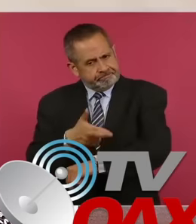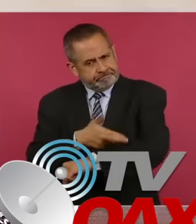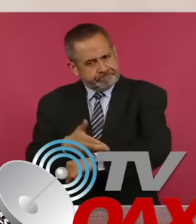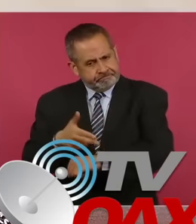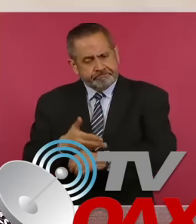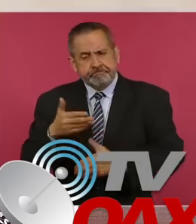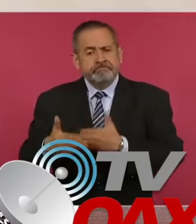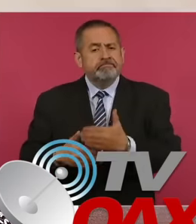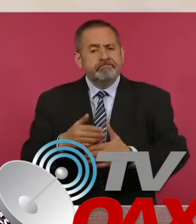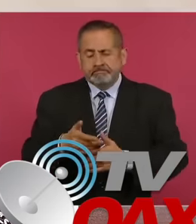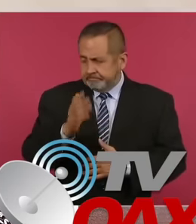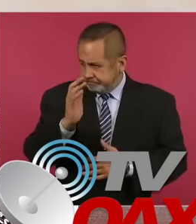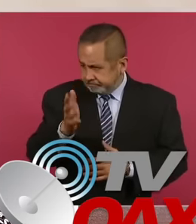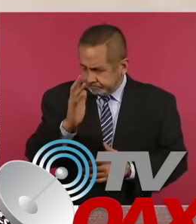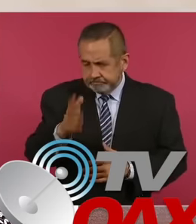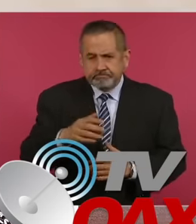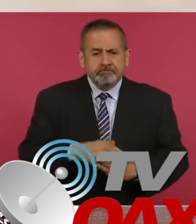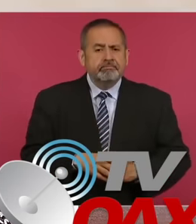Se enviaron